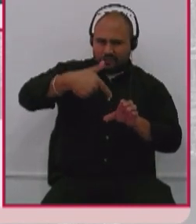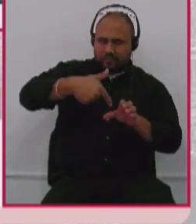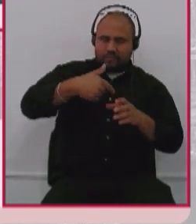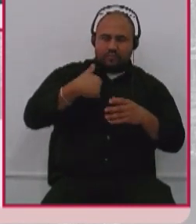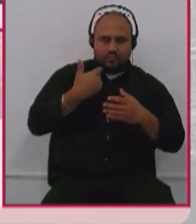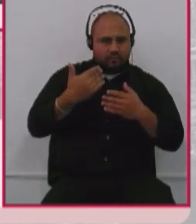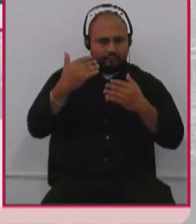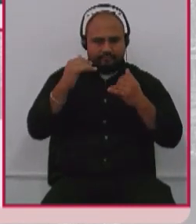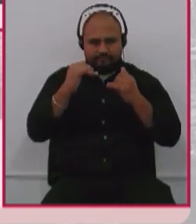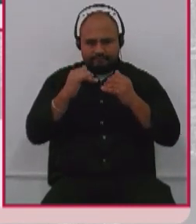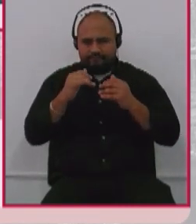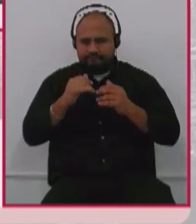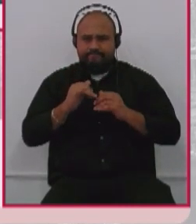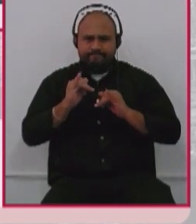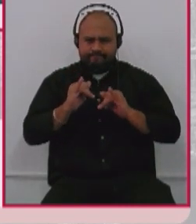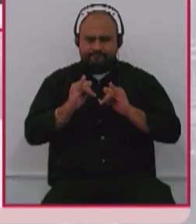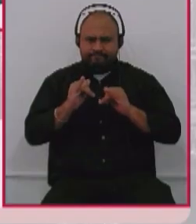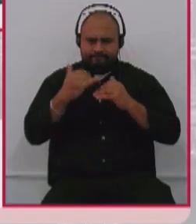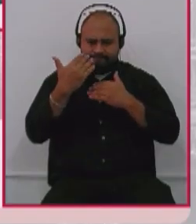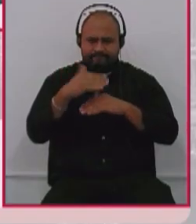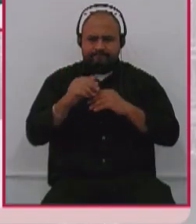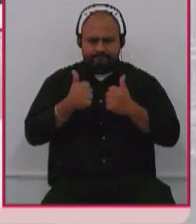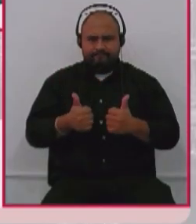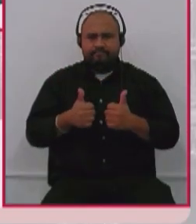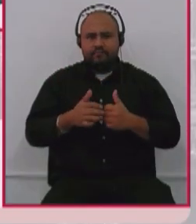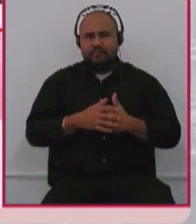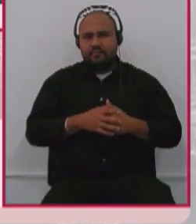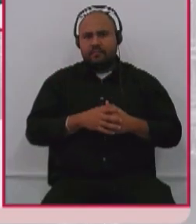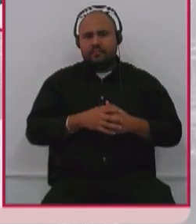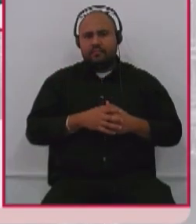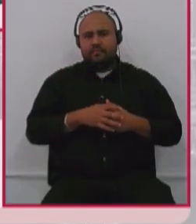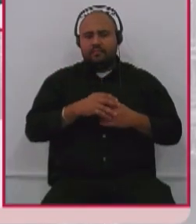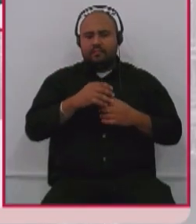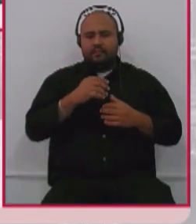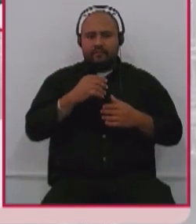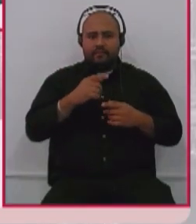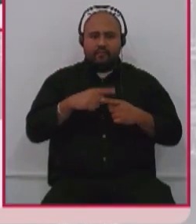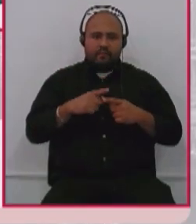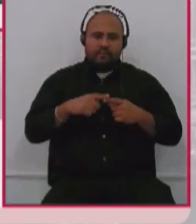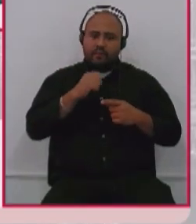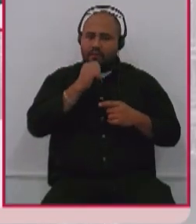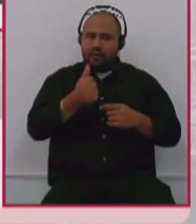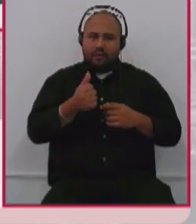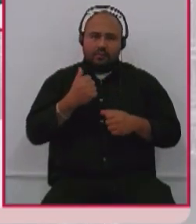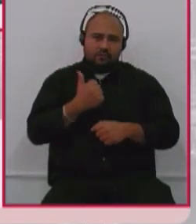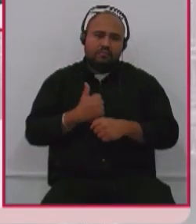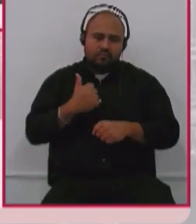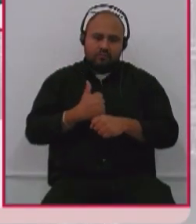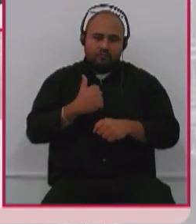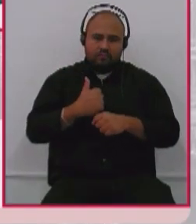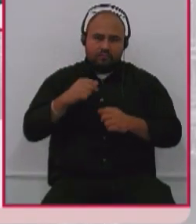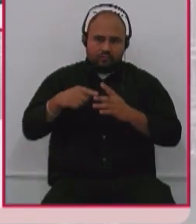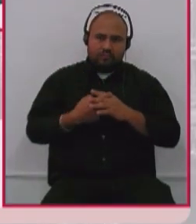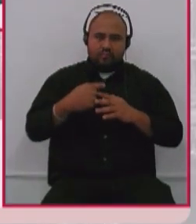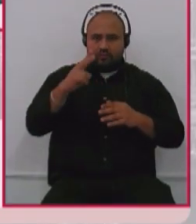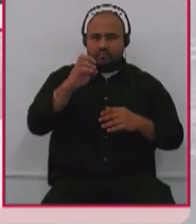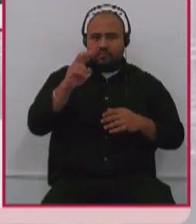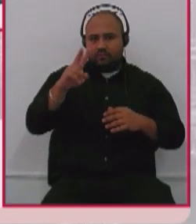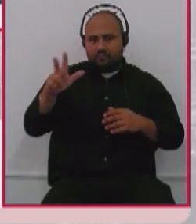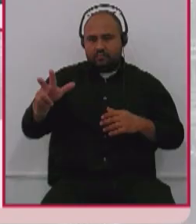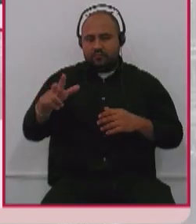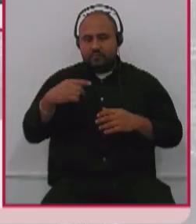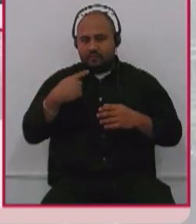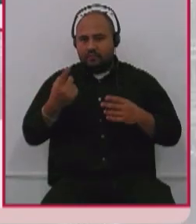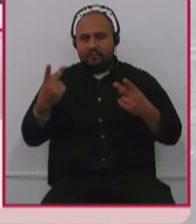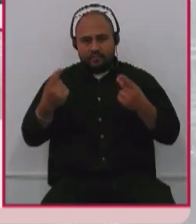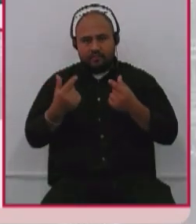nos lo dio para empezar a operar en cada uno de nuestros pads. Y es así que la producción empezó a inicios del 2023 y